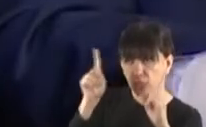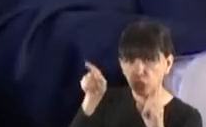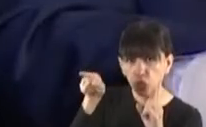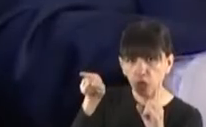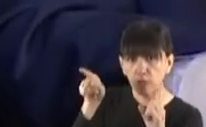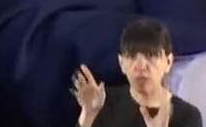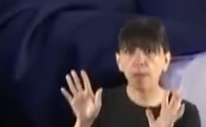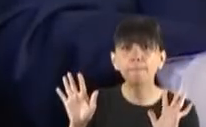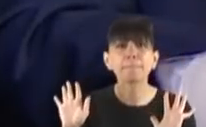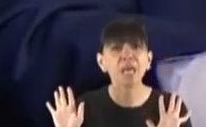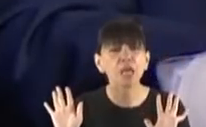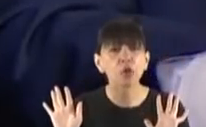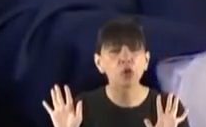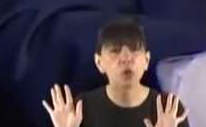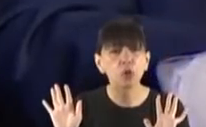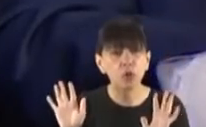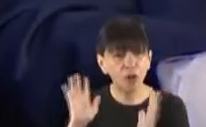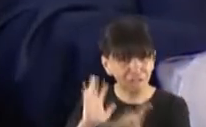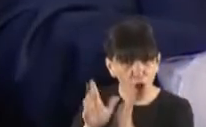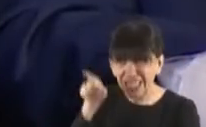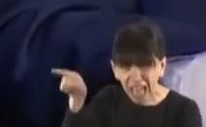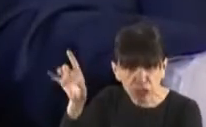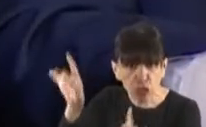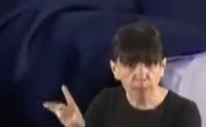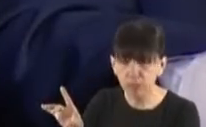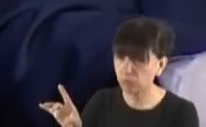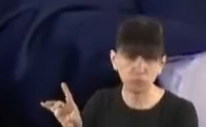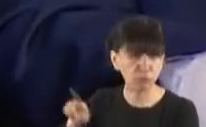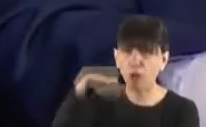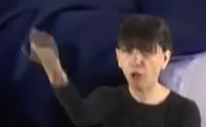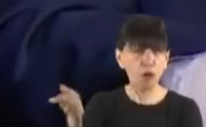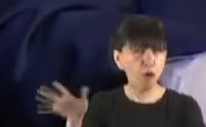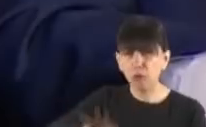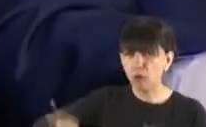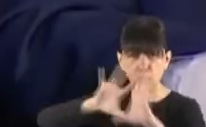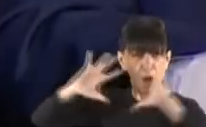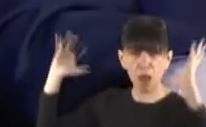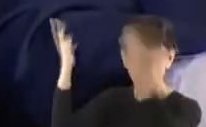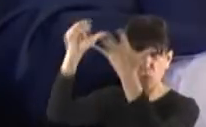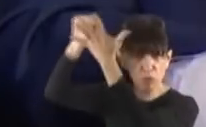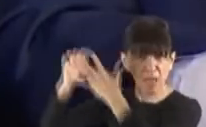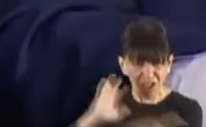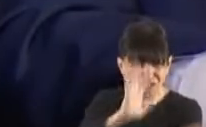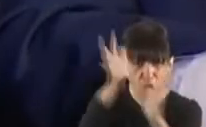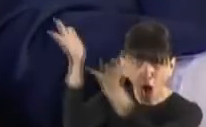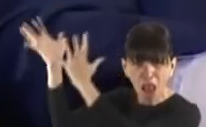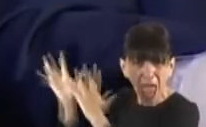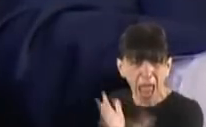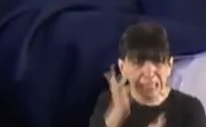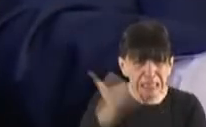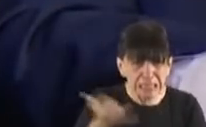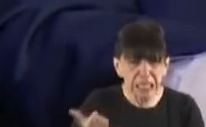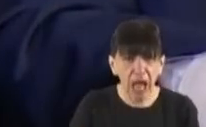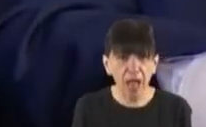Pero la verdad, la violencia se extiende en muchísimos otros lados del mundo, en muchas otras latitudes del mundo. Hice mención